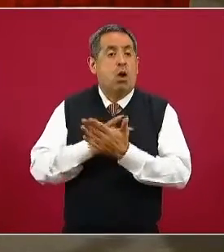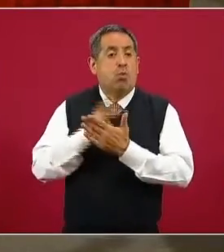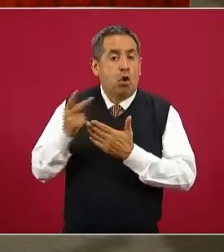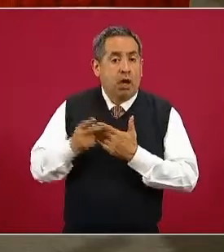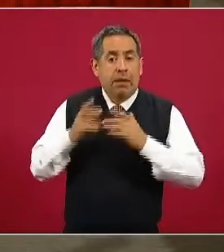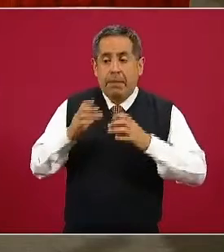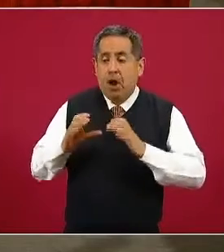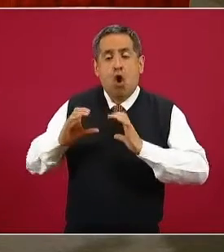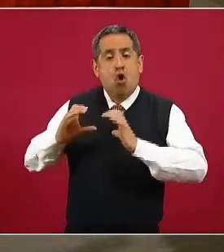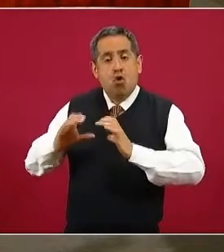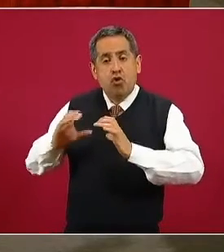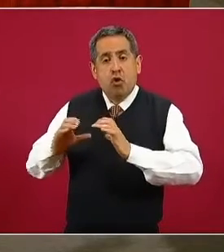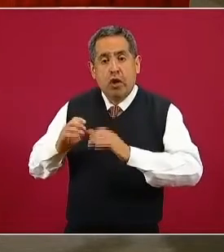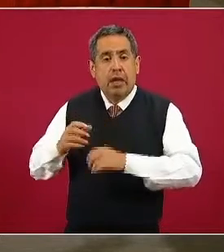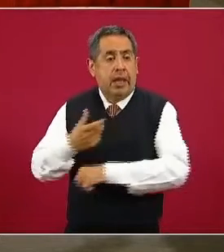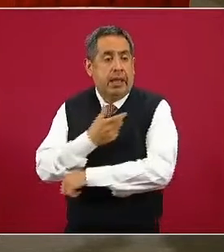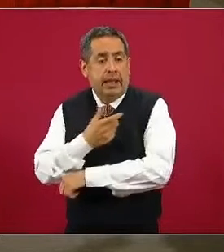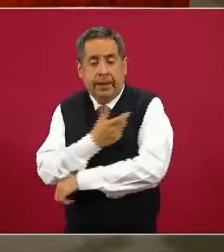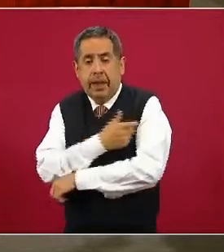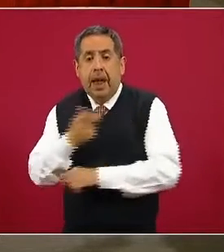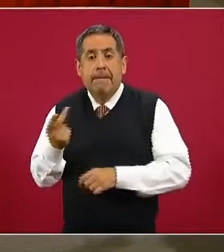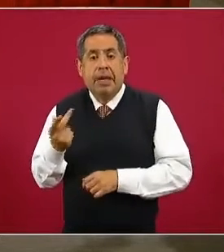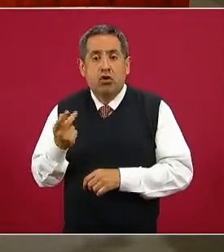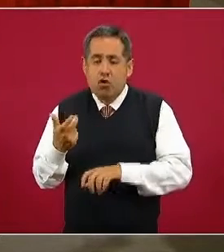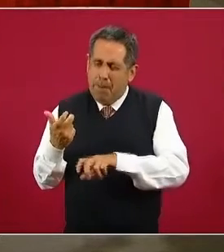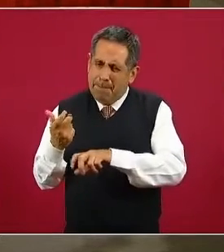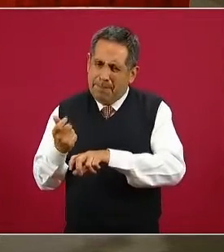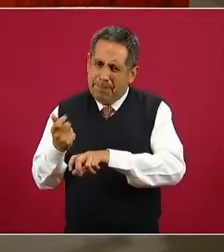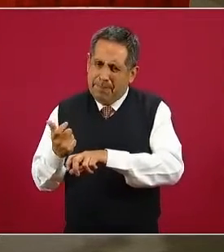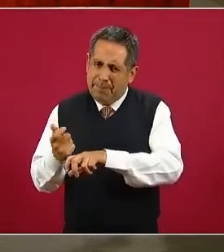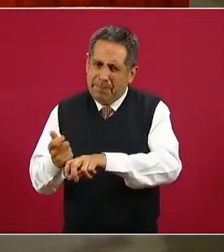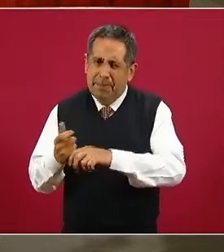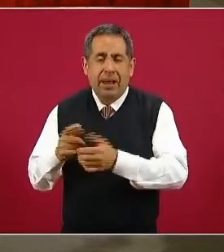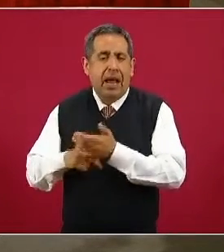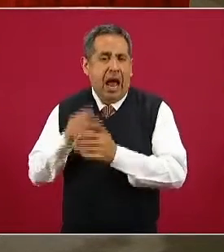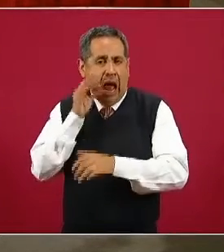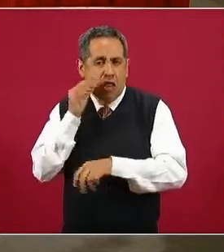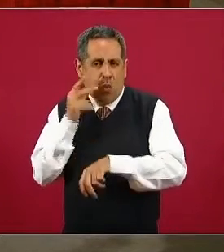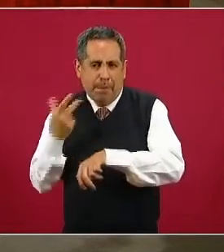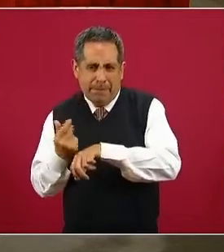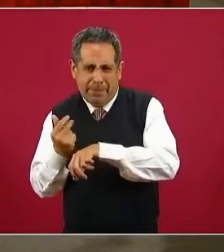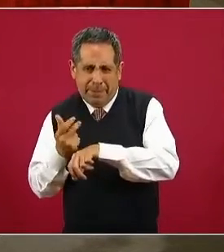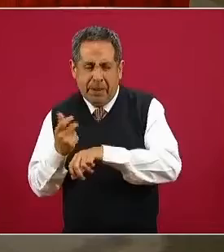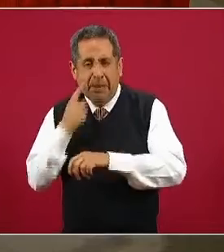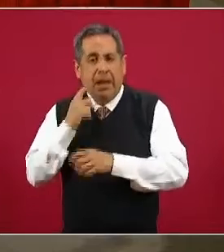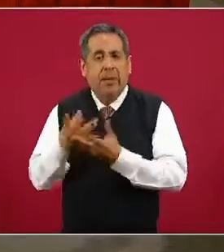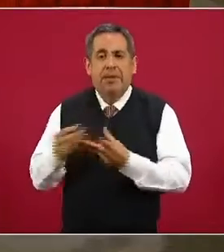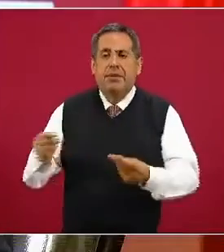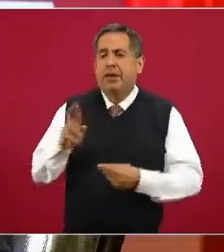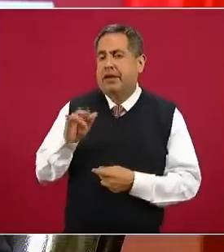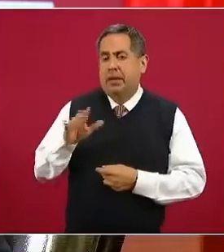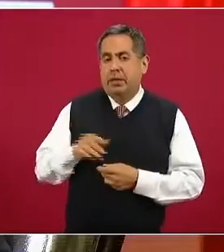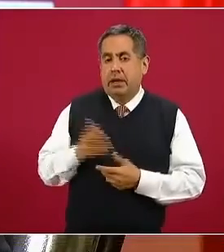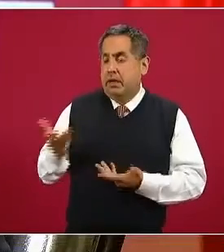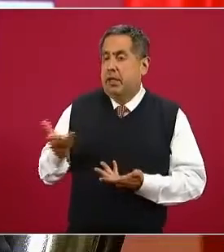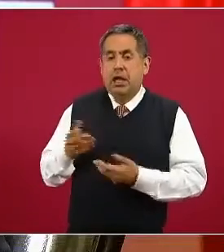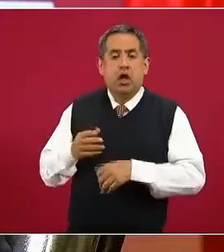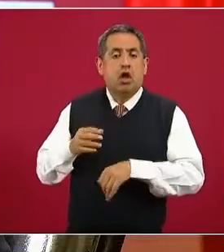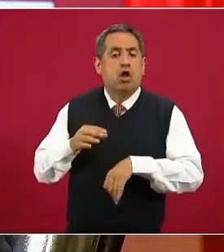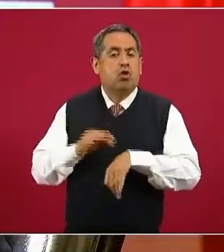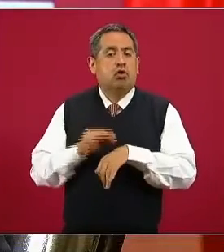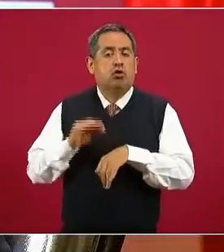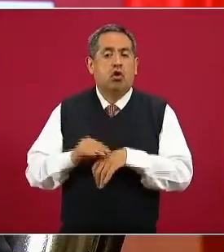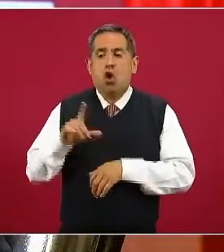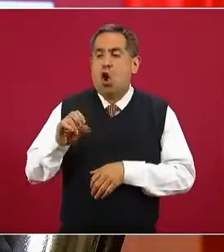Control de Rabia y con las acciones de vacunación felina y canina, nos acompaña nuestro colega y amigo, el doctor Ruy López